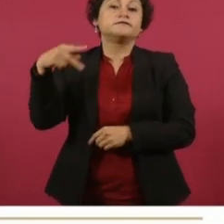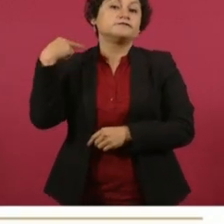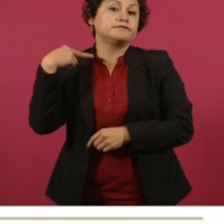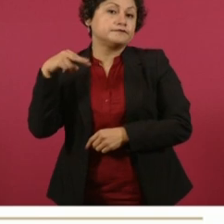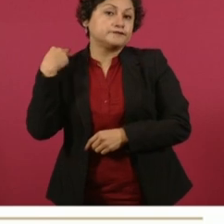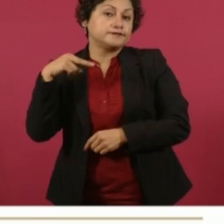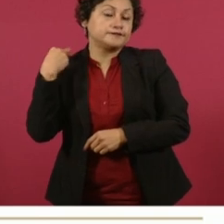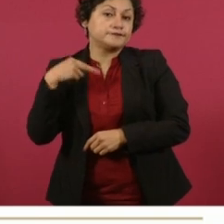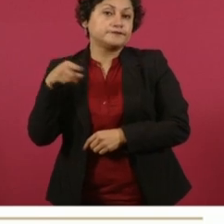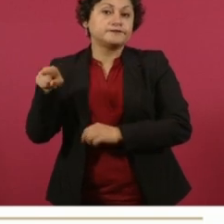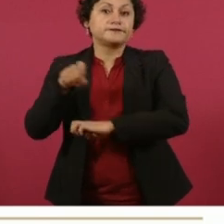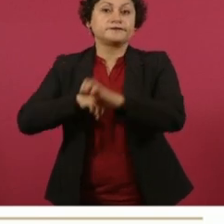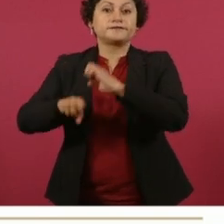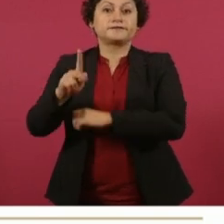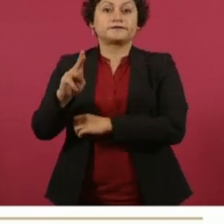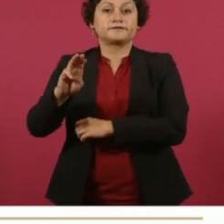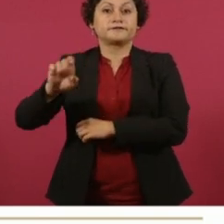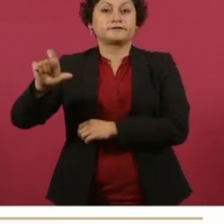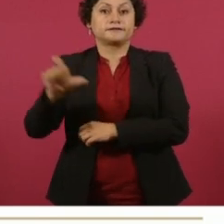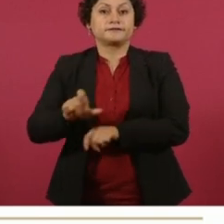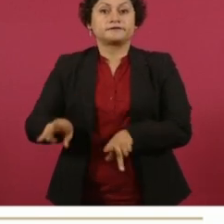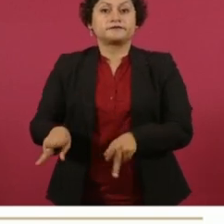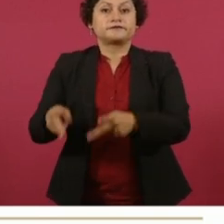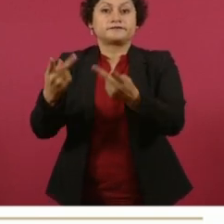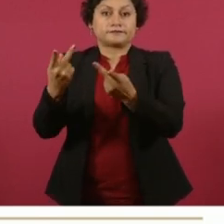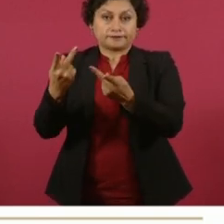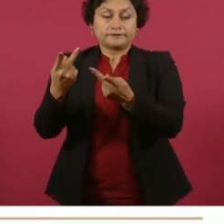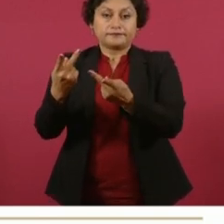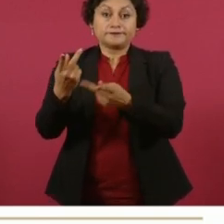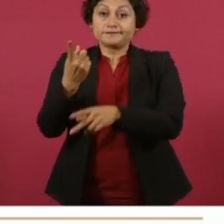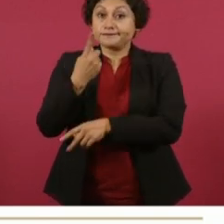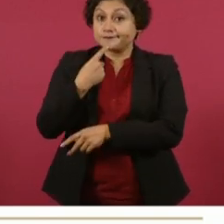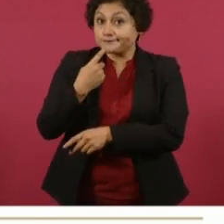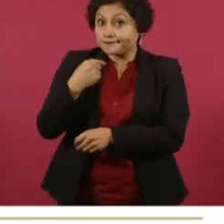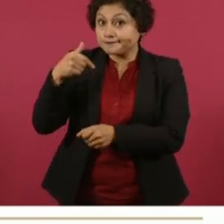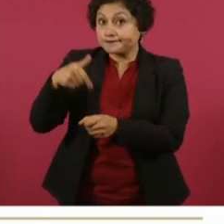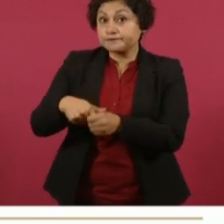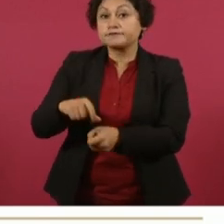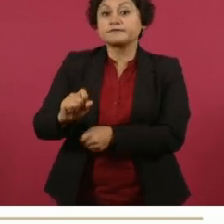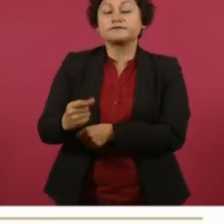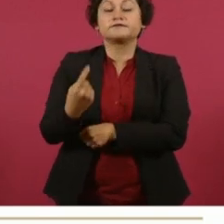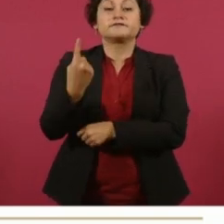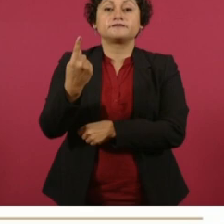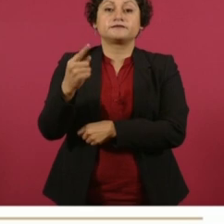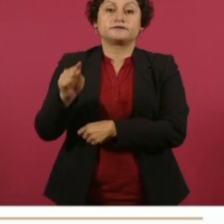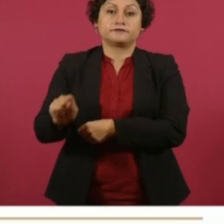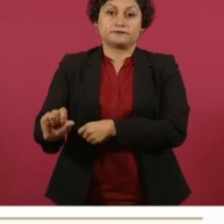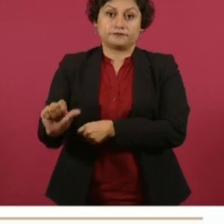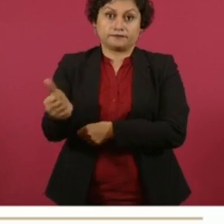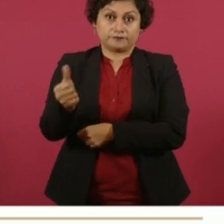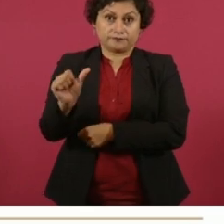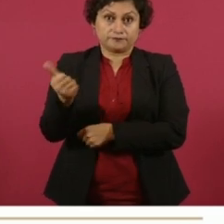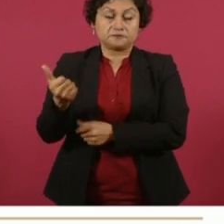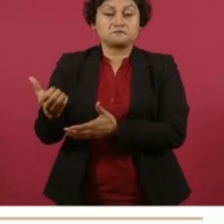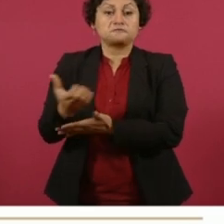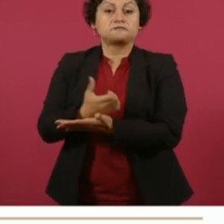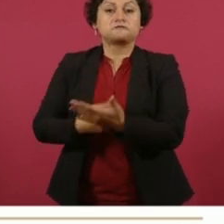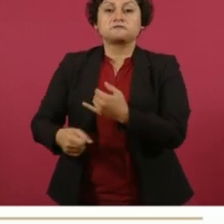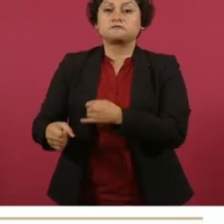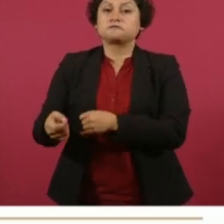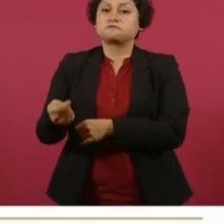Veracruz, franquicia Pemex ofreció el litro de premium en 21 pesos con 11 centavos,